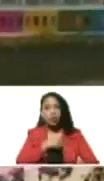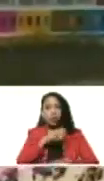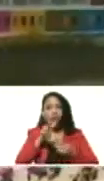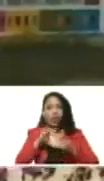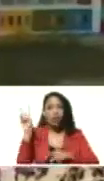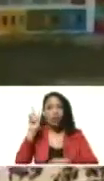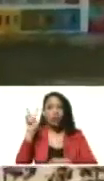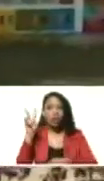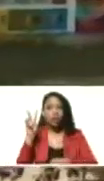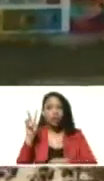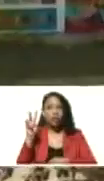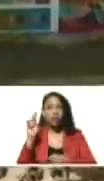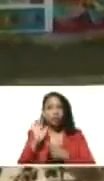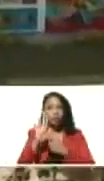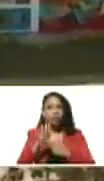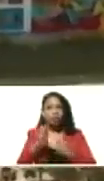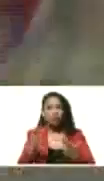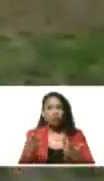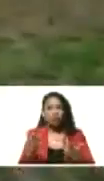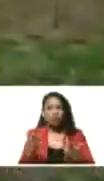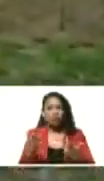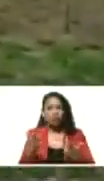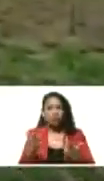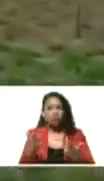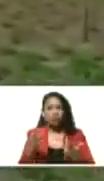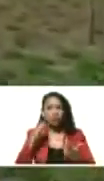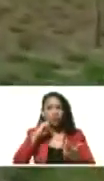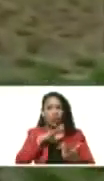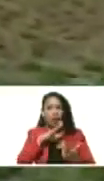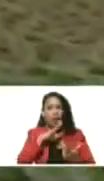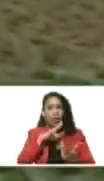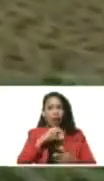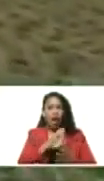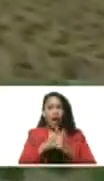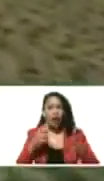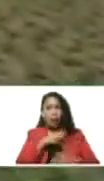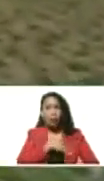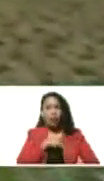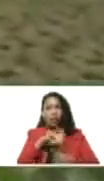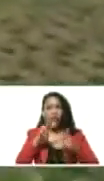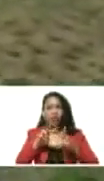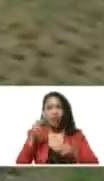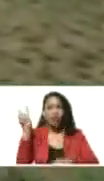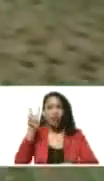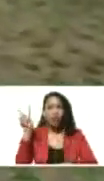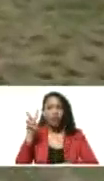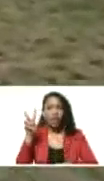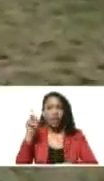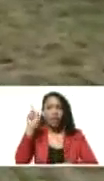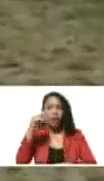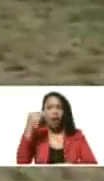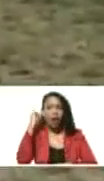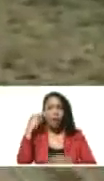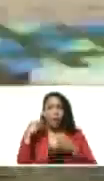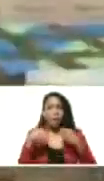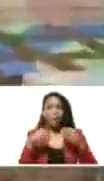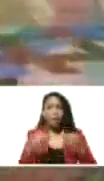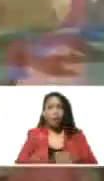Venezuela. Destacar que en el histórico de la Gran Misión Vivienda Venezuela también fungió un papel